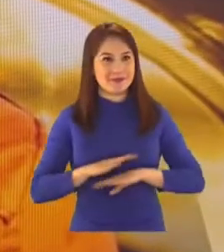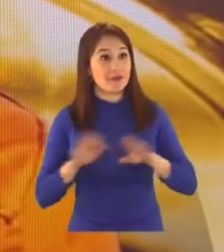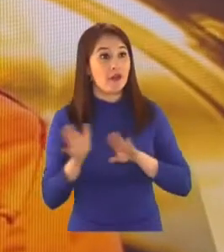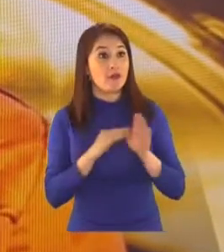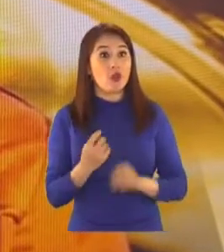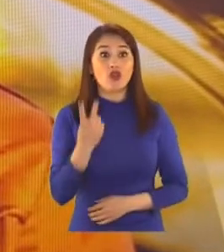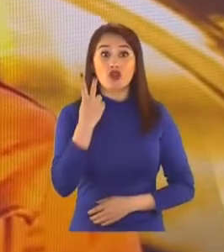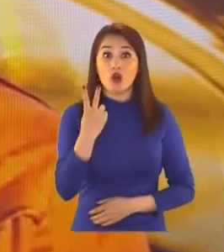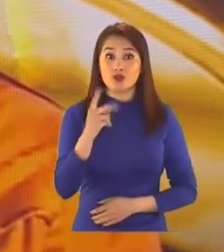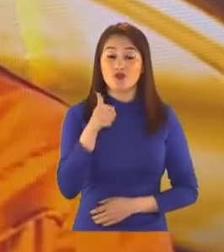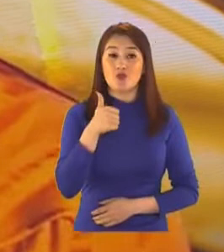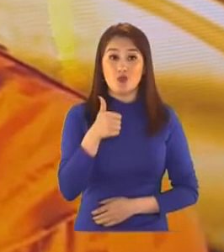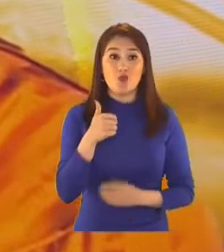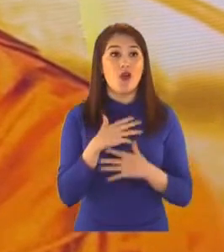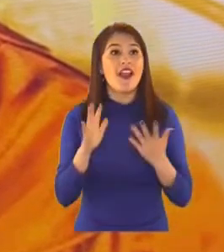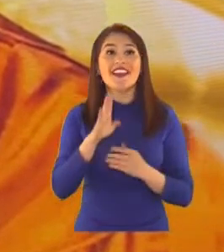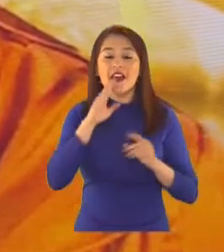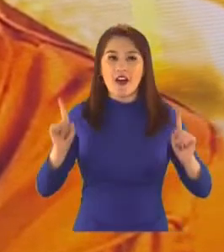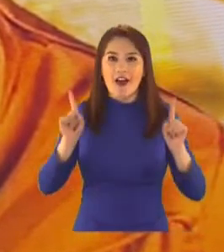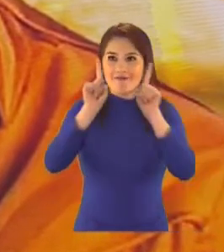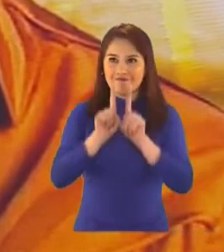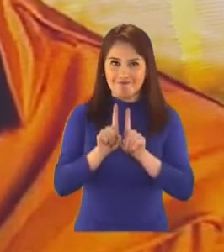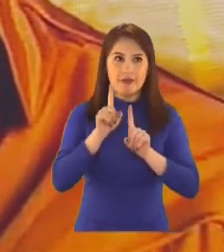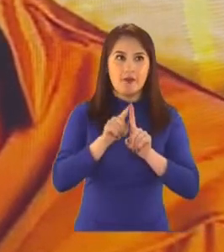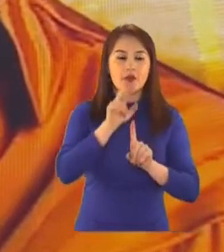dos grandes se unieron para una misma canción, les hablo de